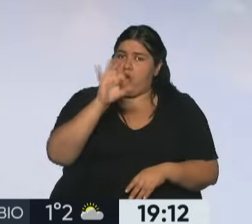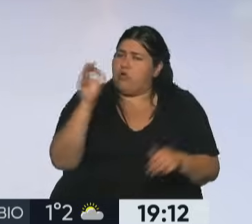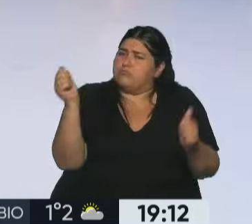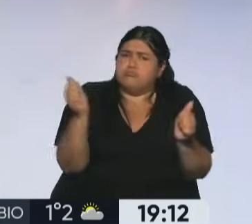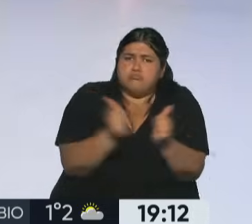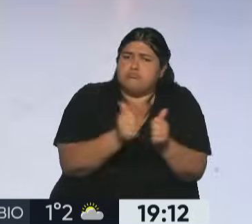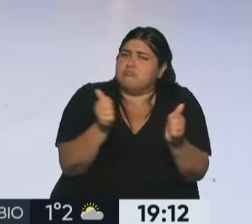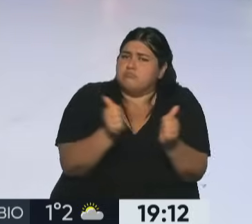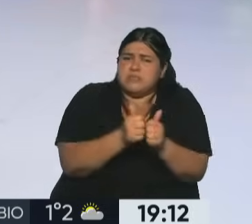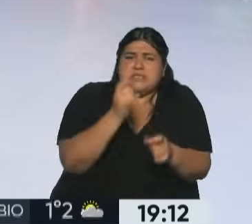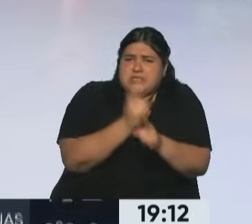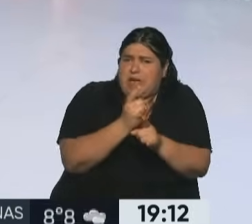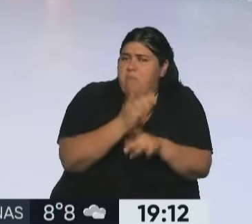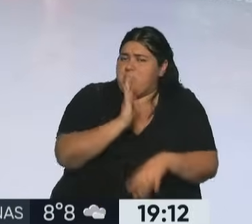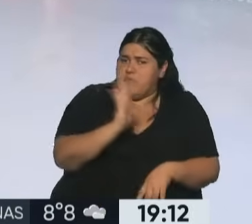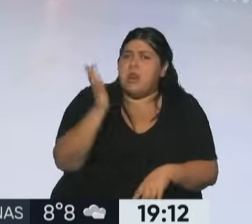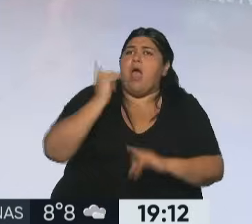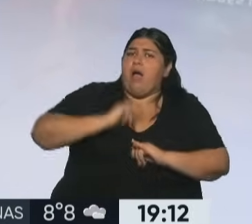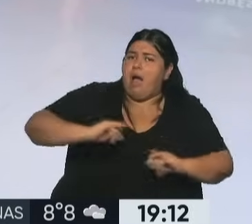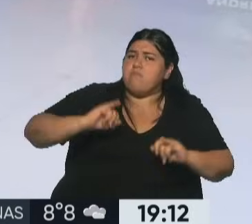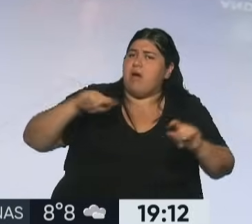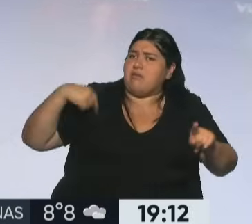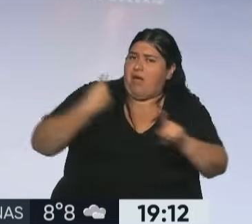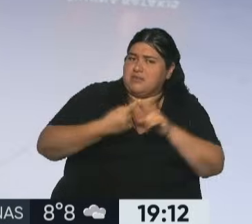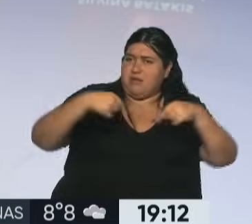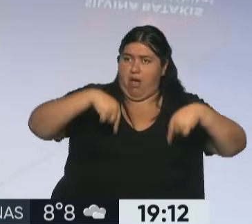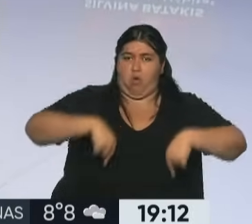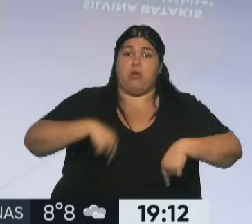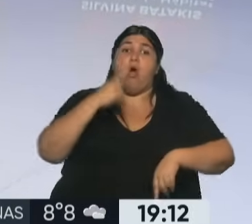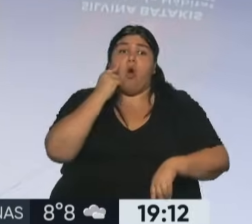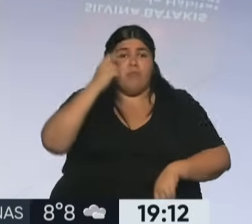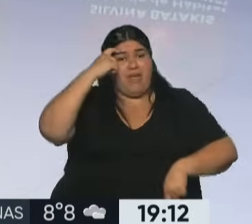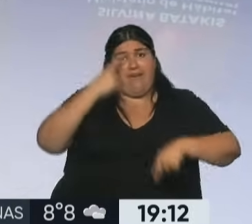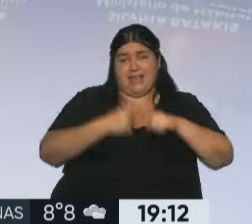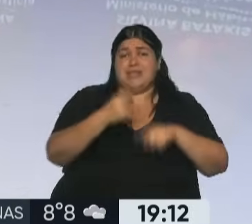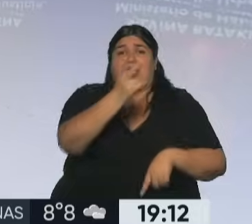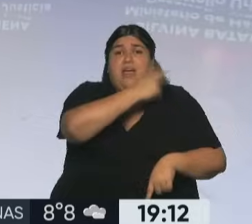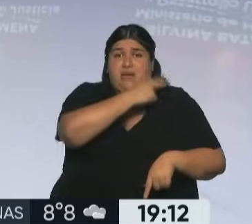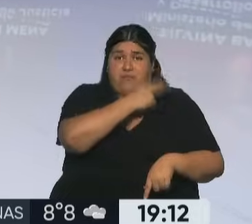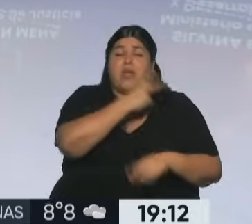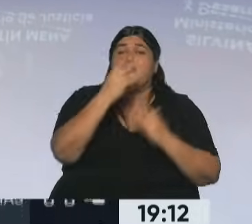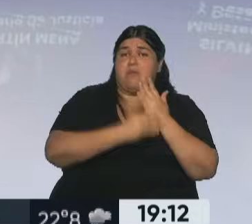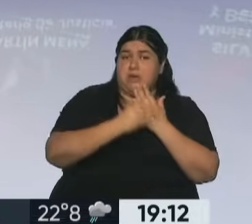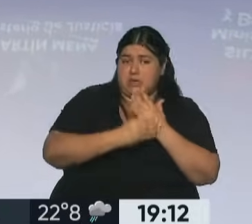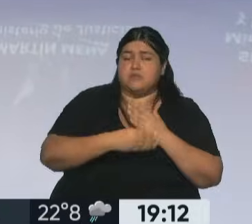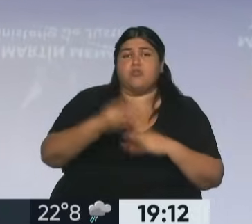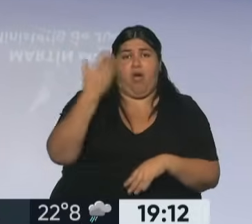permanentemente con kisil ya desde la campaña para el primer mandato un hombre que había sido jefe de gabinete en el comienzo justamente